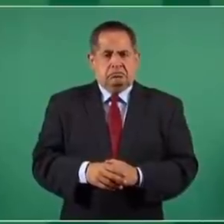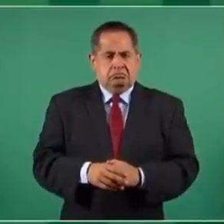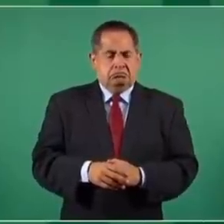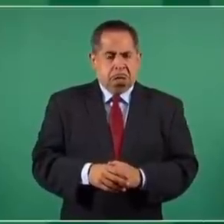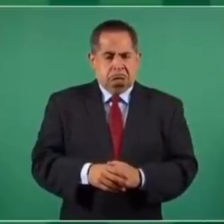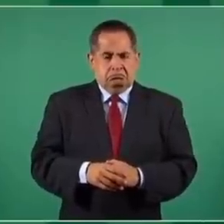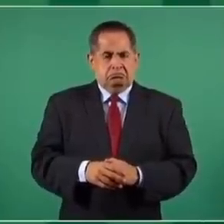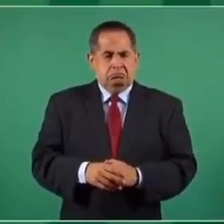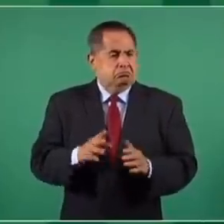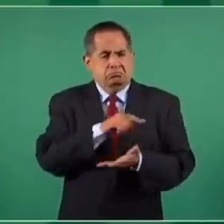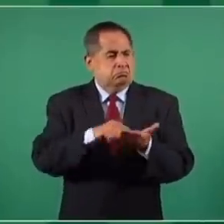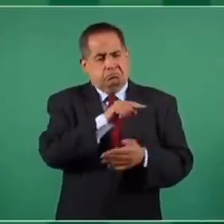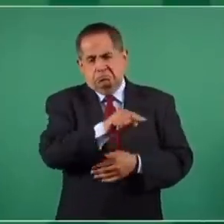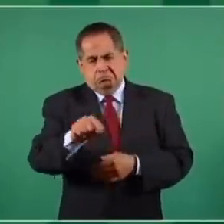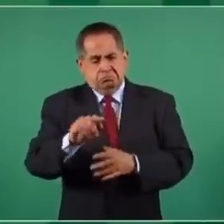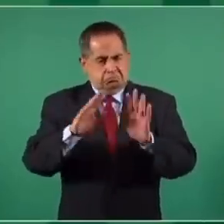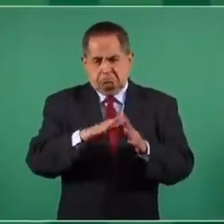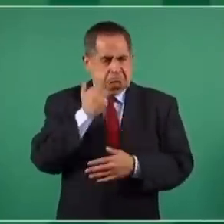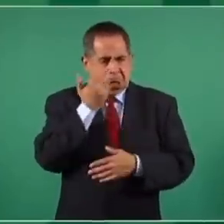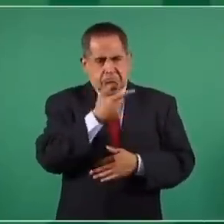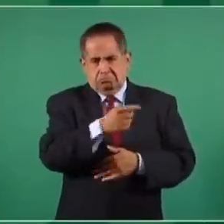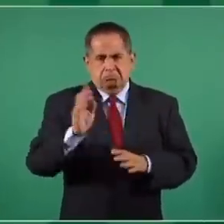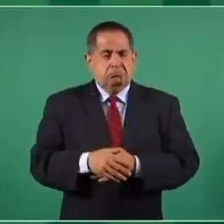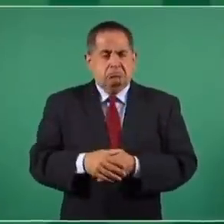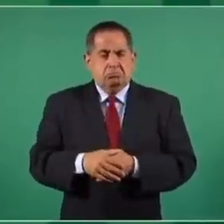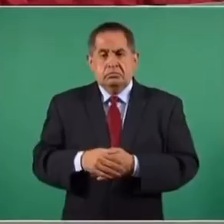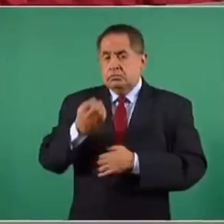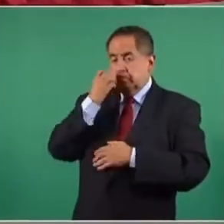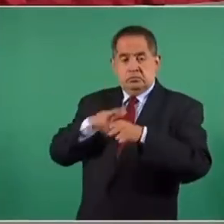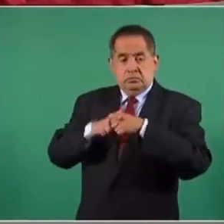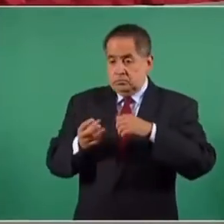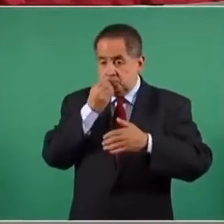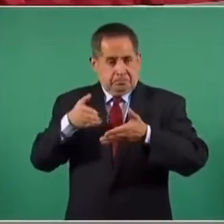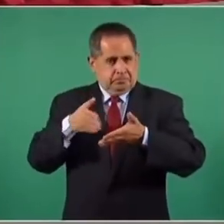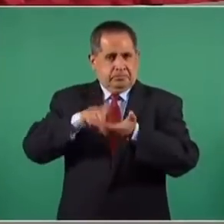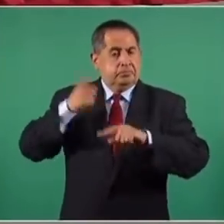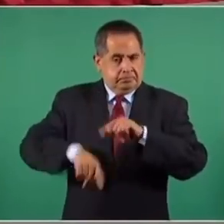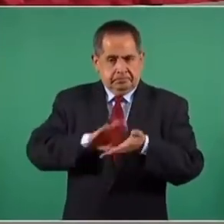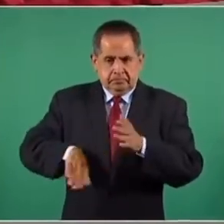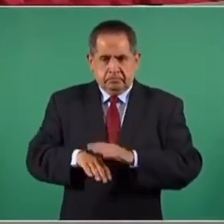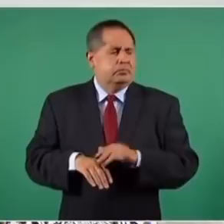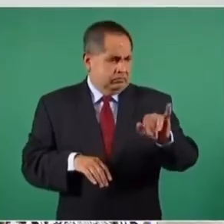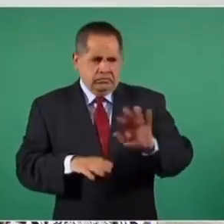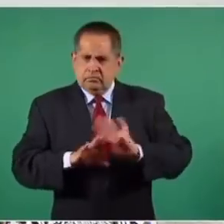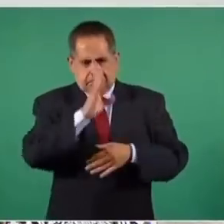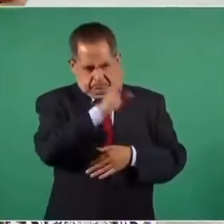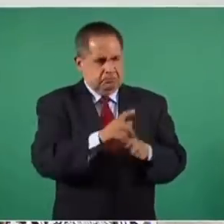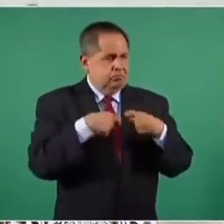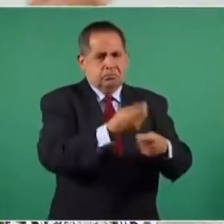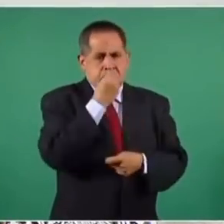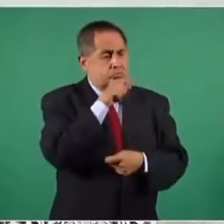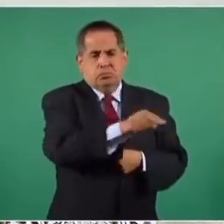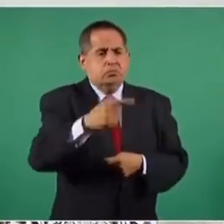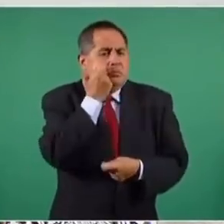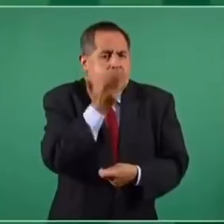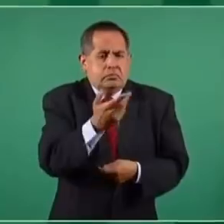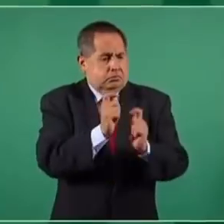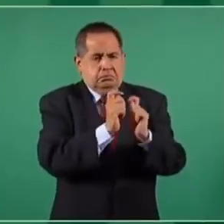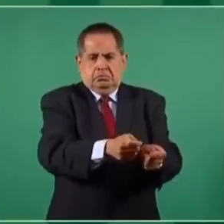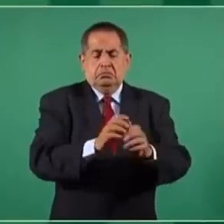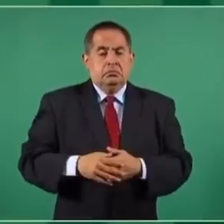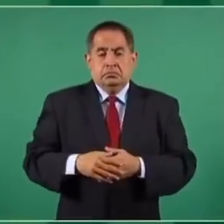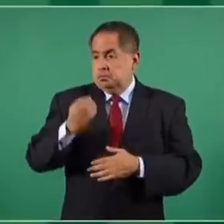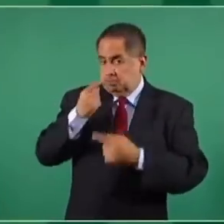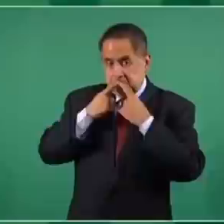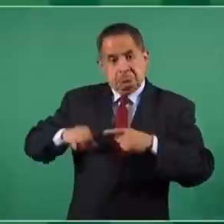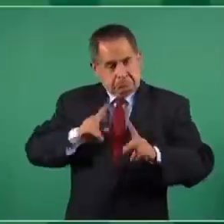a lugares donde... Eliminar el comedor de las... Por ejemplo, sí. Y que tengan ellos su dinero para la comida, pero que hagan ellos lo que quieran. Será